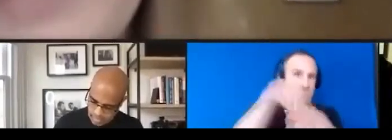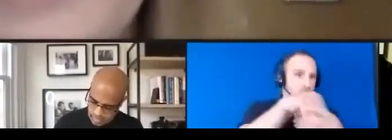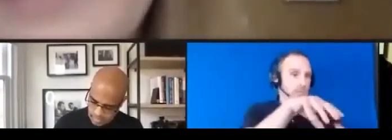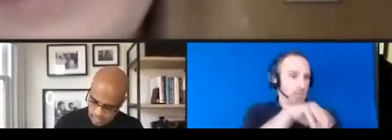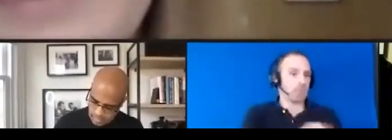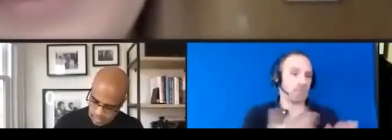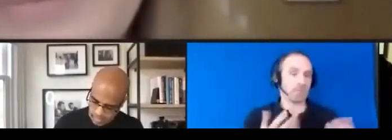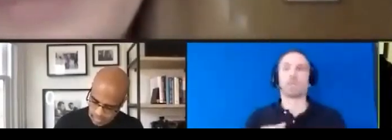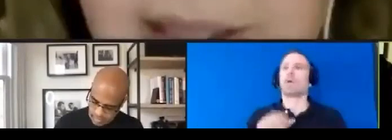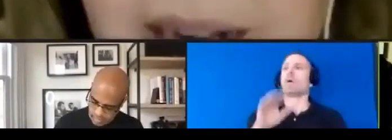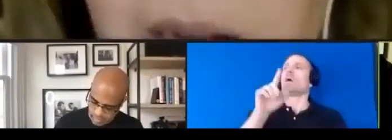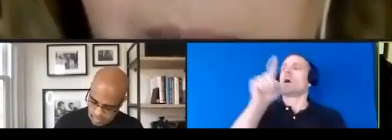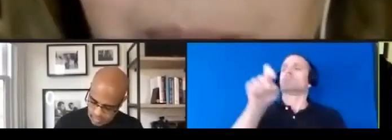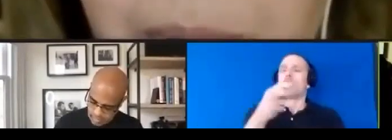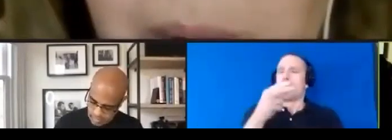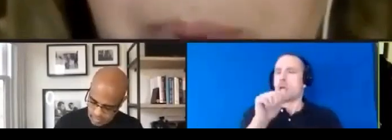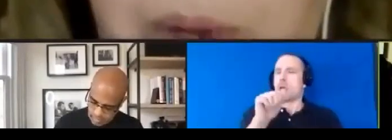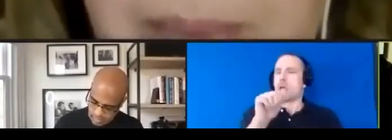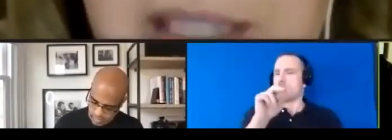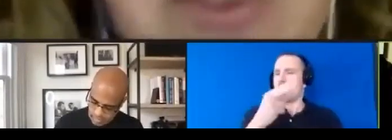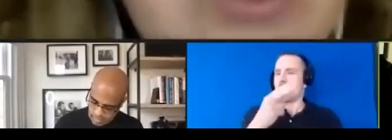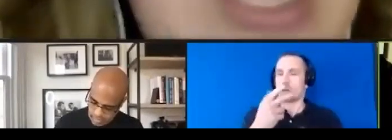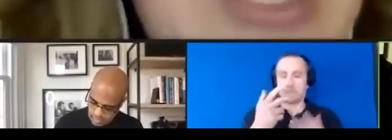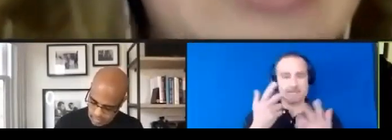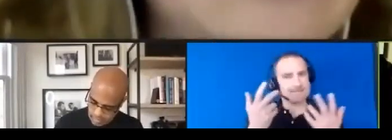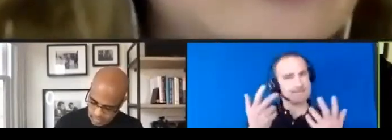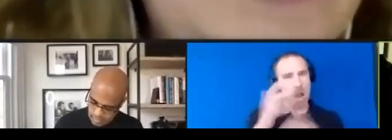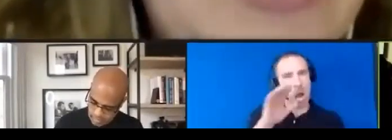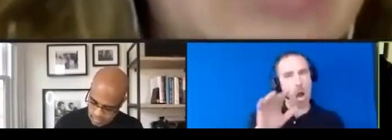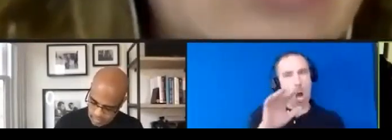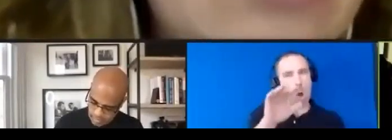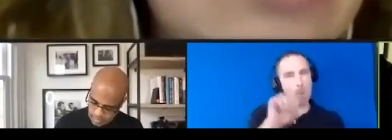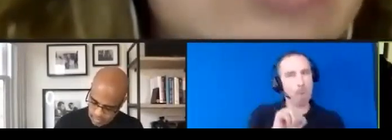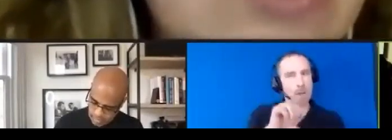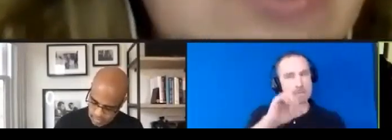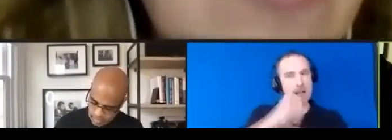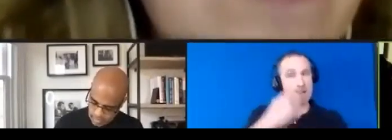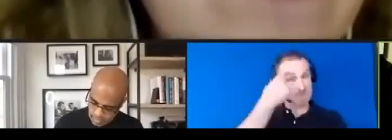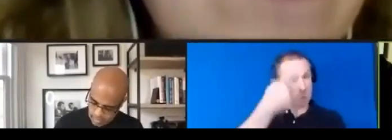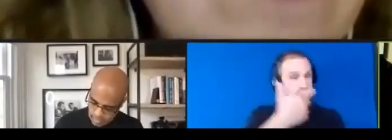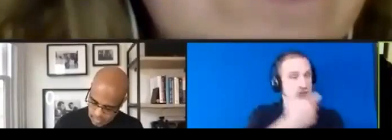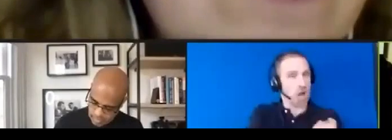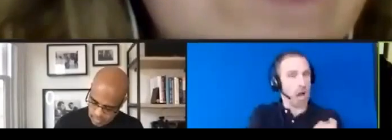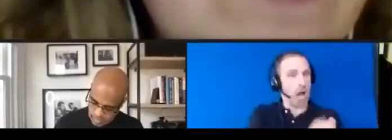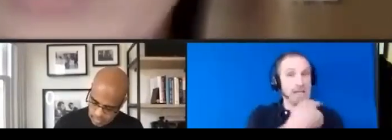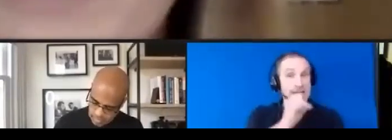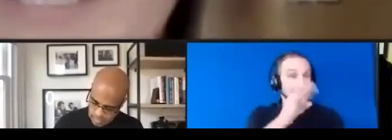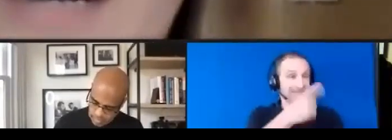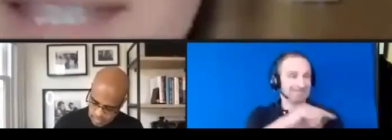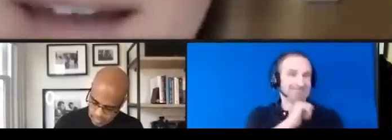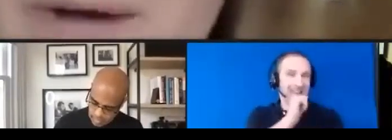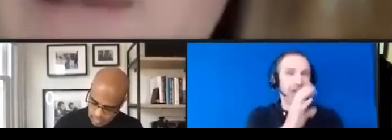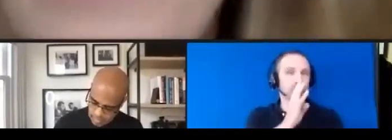para personas que no hablan inglés el único número que dios es esa pero puedo ver si hay otra